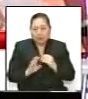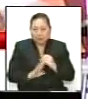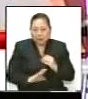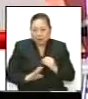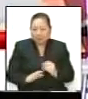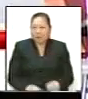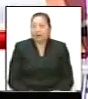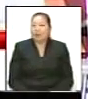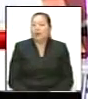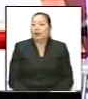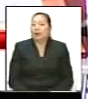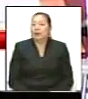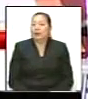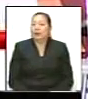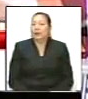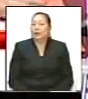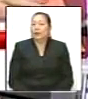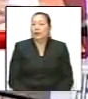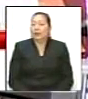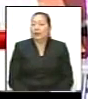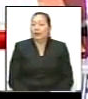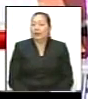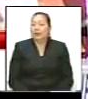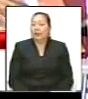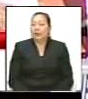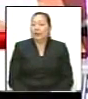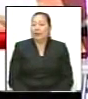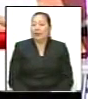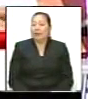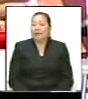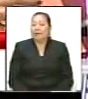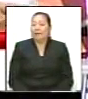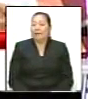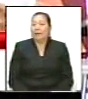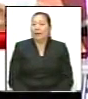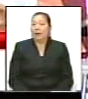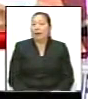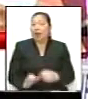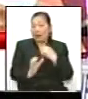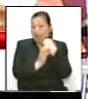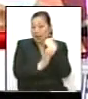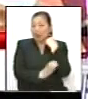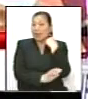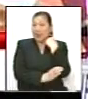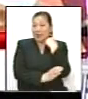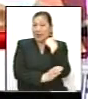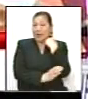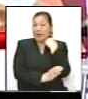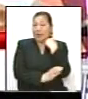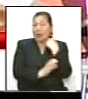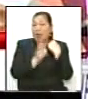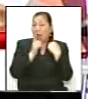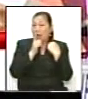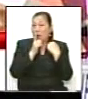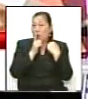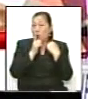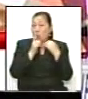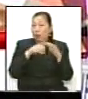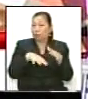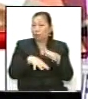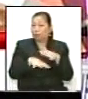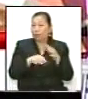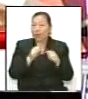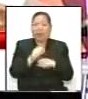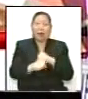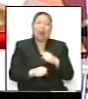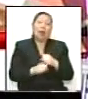Saneamiento. Déjeme decirle, presidente, que Cañete, donde se encuentra la planta de tratamiento de aguas residuales, que desde el